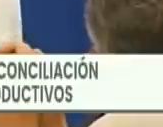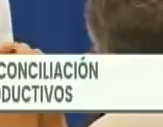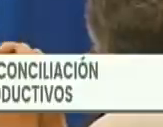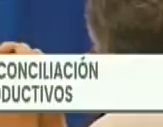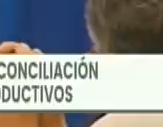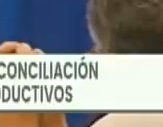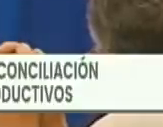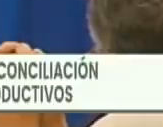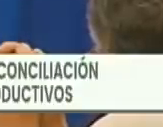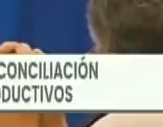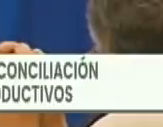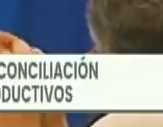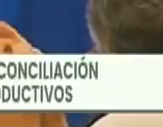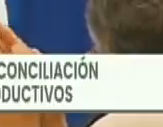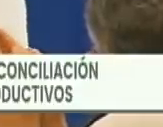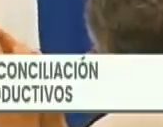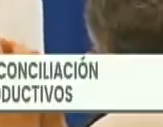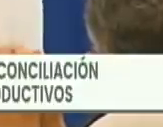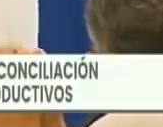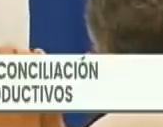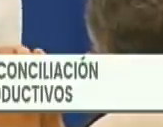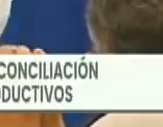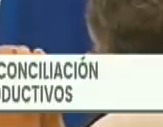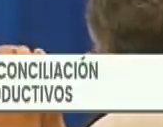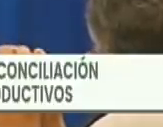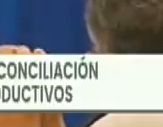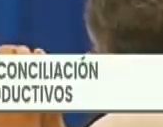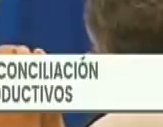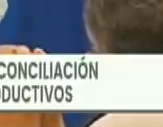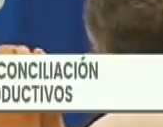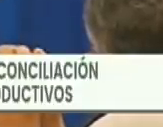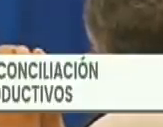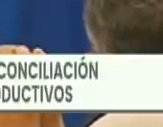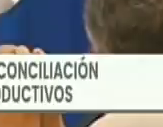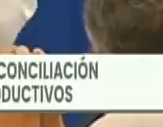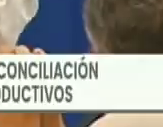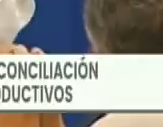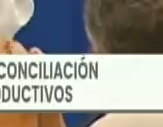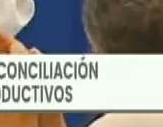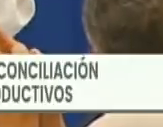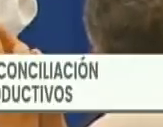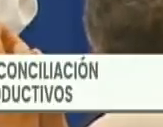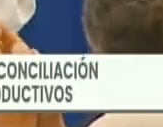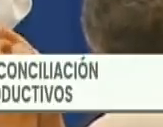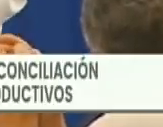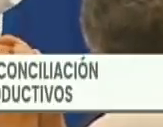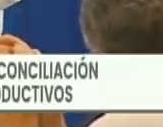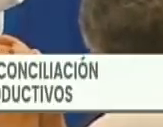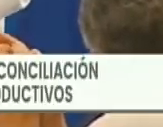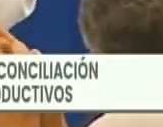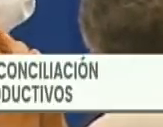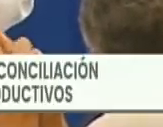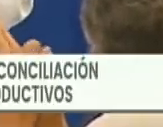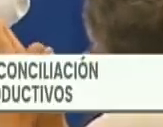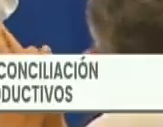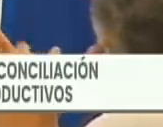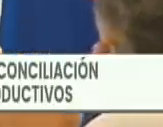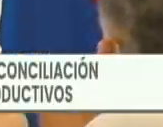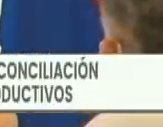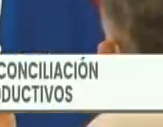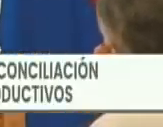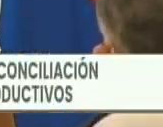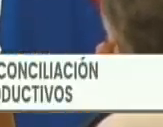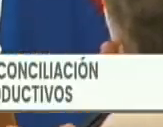unos años ya son doce años siempre partimos de la premisa de la necesidad